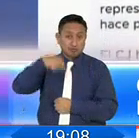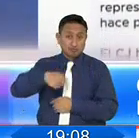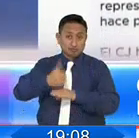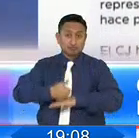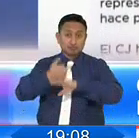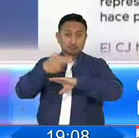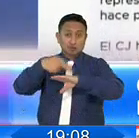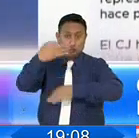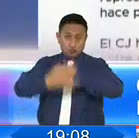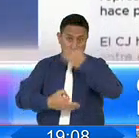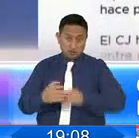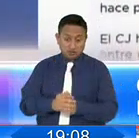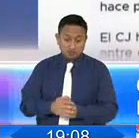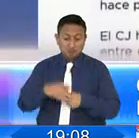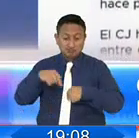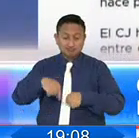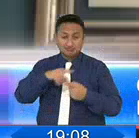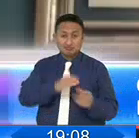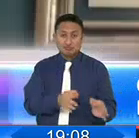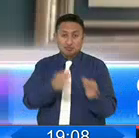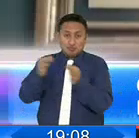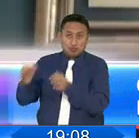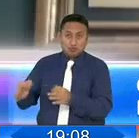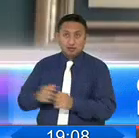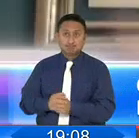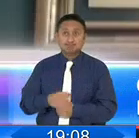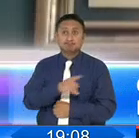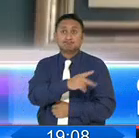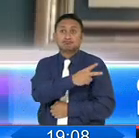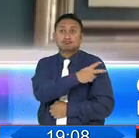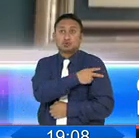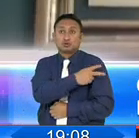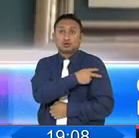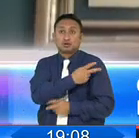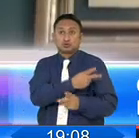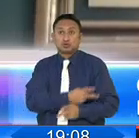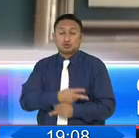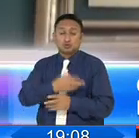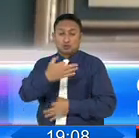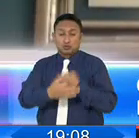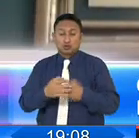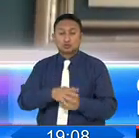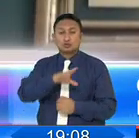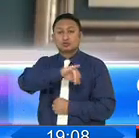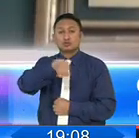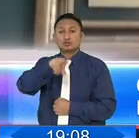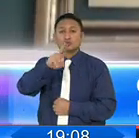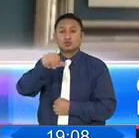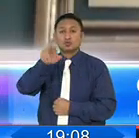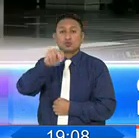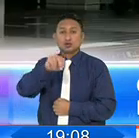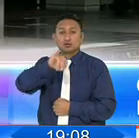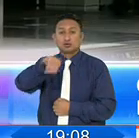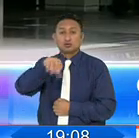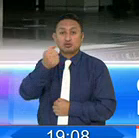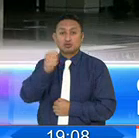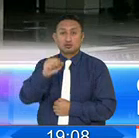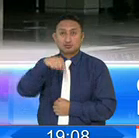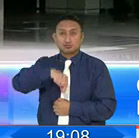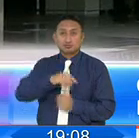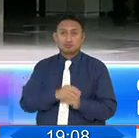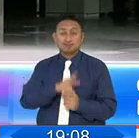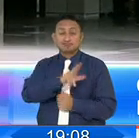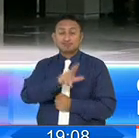Corte Nacional de Justicia será reprogramado. Según el vocal del Consejo de la Judicatura, Juan José Morillo, el reajuste durará